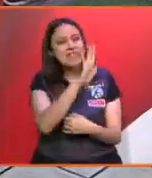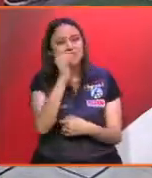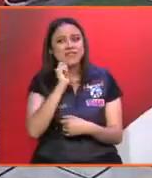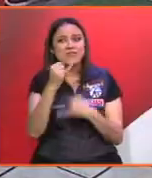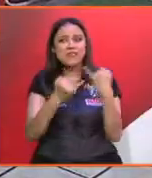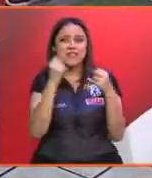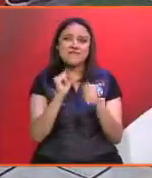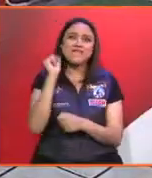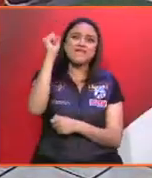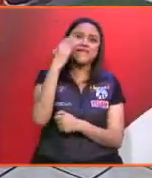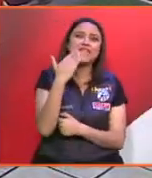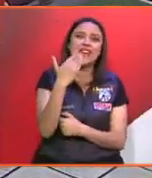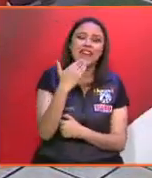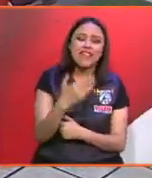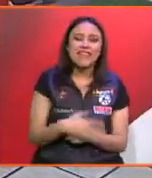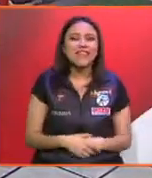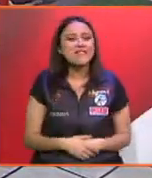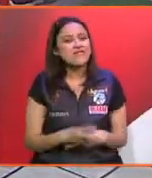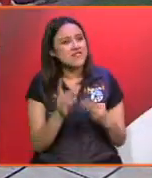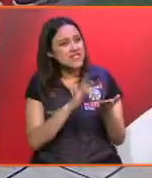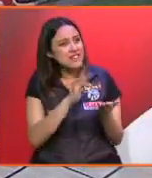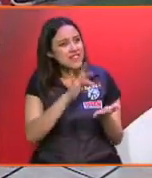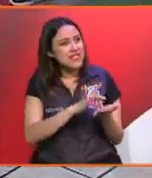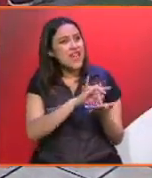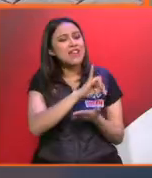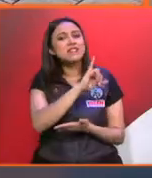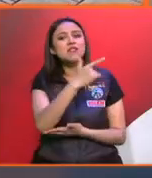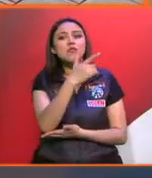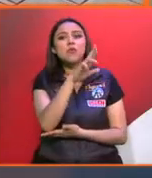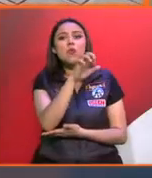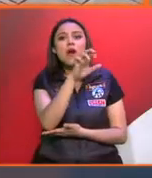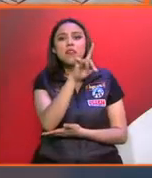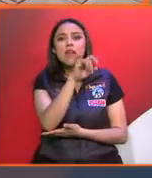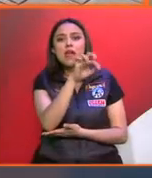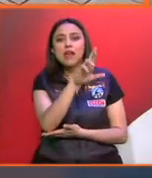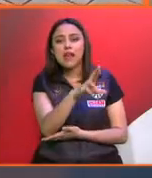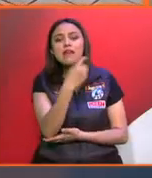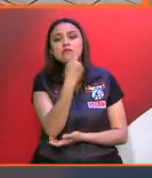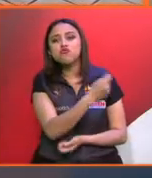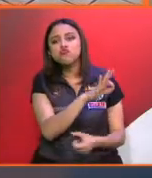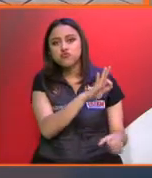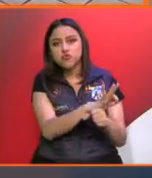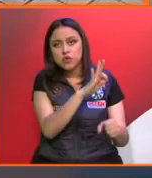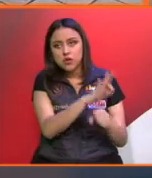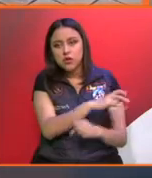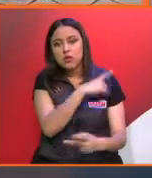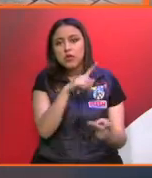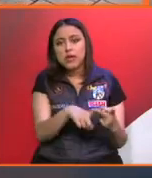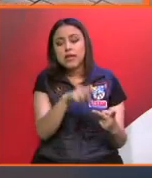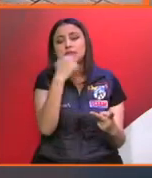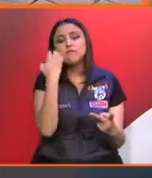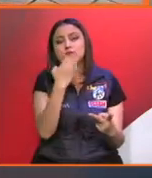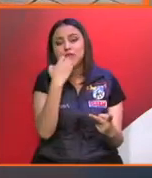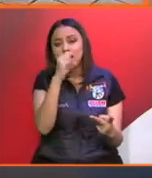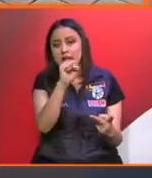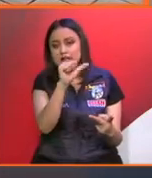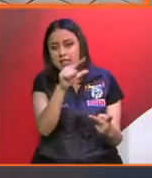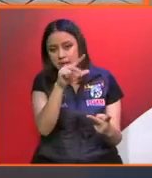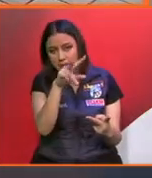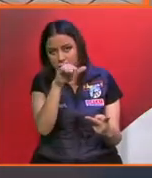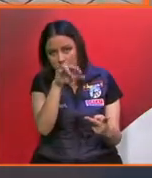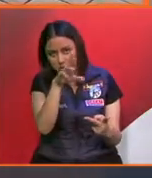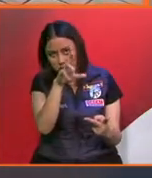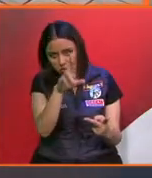juguete! ¡Bien! Muchísimas gracias, Guardería Cuadritos y por supuesto al Colegio Salvador Díaz Mirón. Una cosa